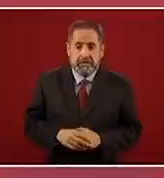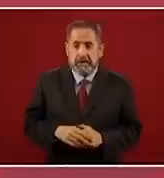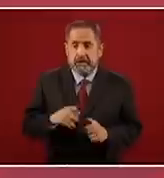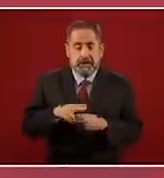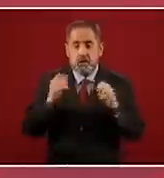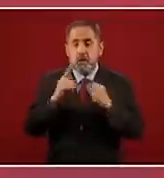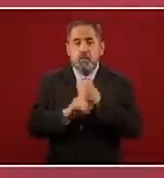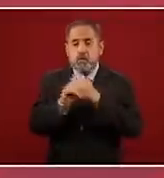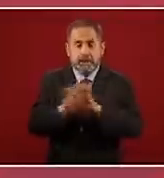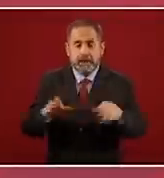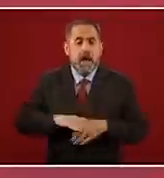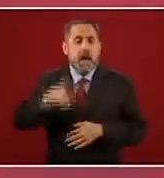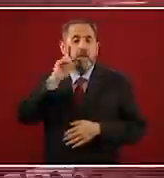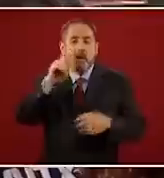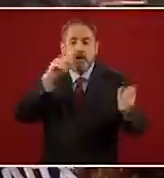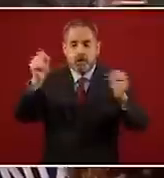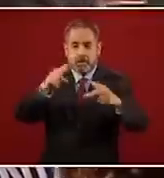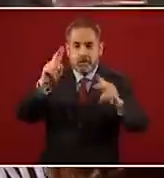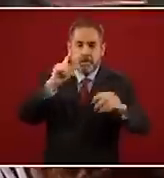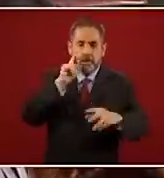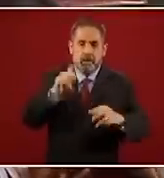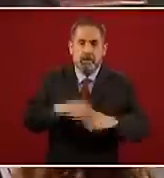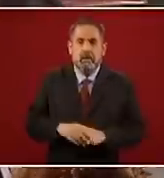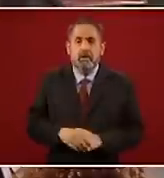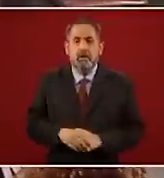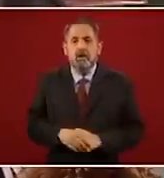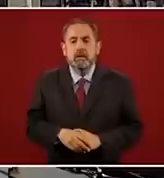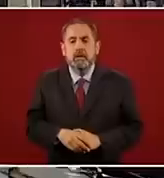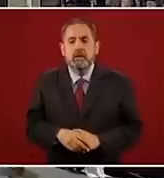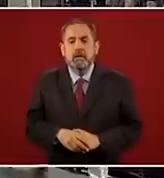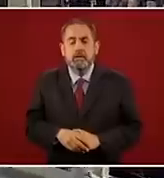ningún problema. Mañana nos vemos. ¿Su agenda, presidente?